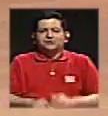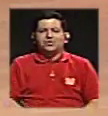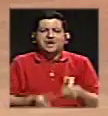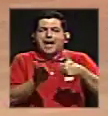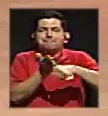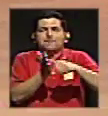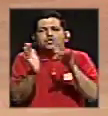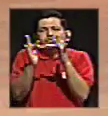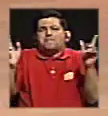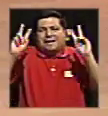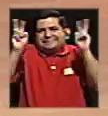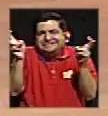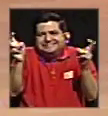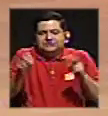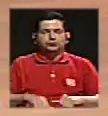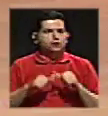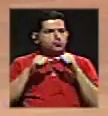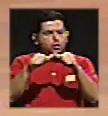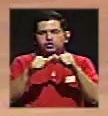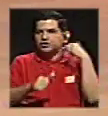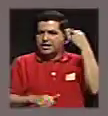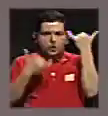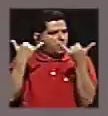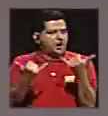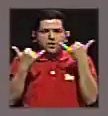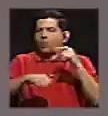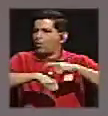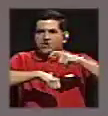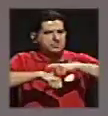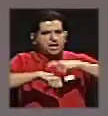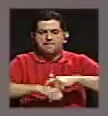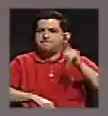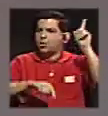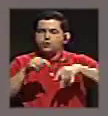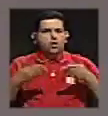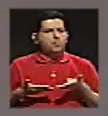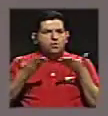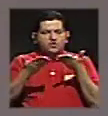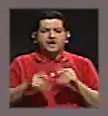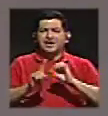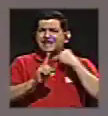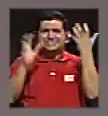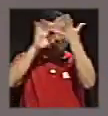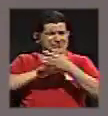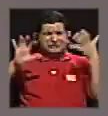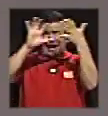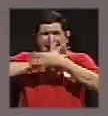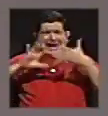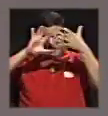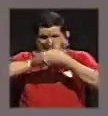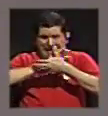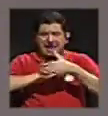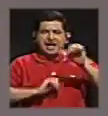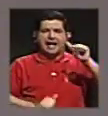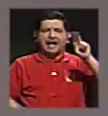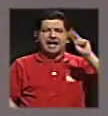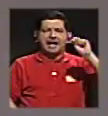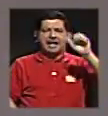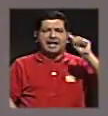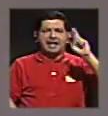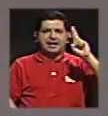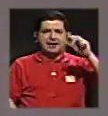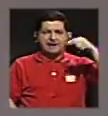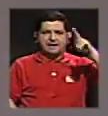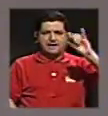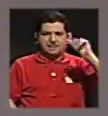blanco no se puede prolongar el mandato del gobierno actual no podemos entregarlos a la anarquía Así que las personas que estén por tomar